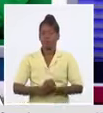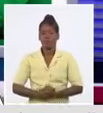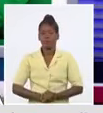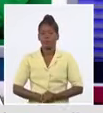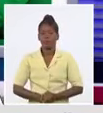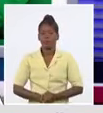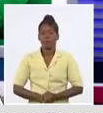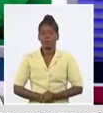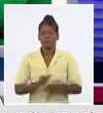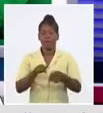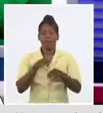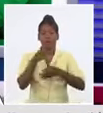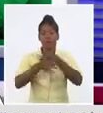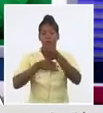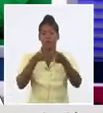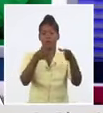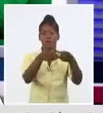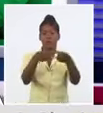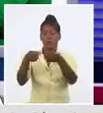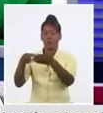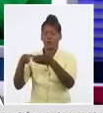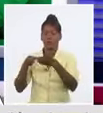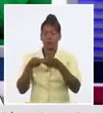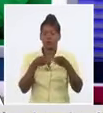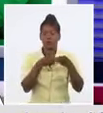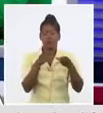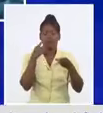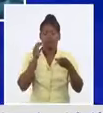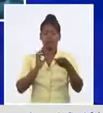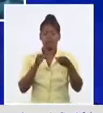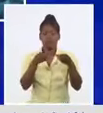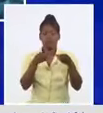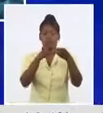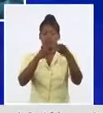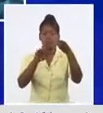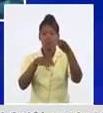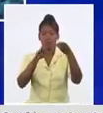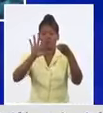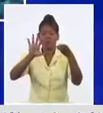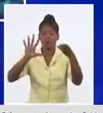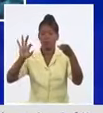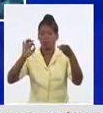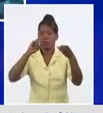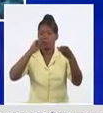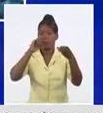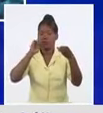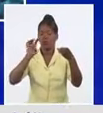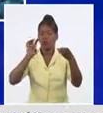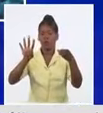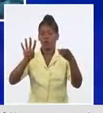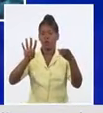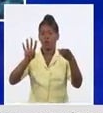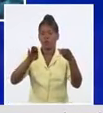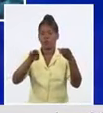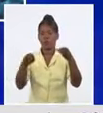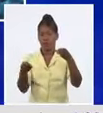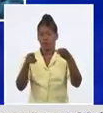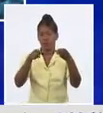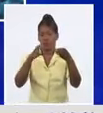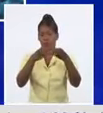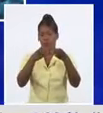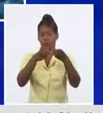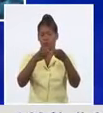Por grupos de edades, nuevamente edades jóvenes, menores de 50 años, 4 de los fallecidos que informamos hoy,